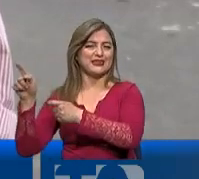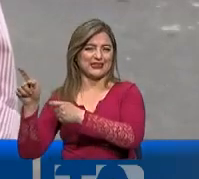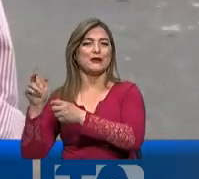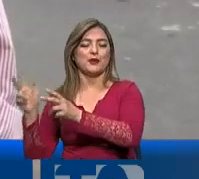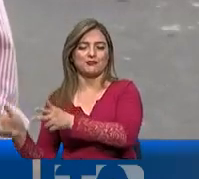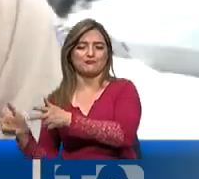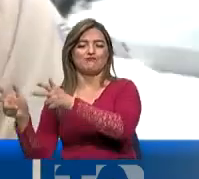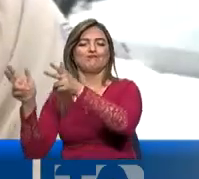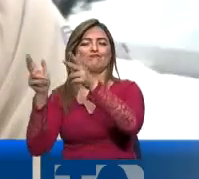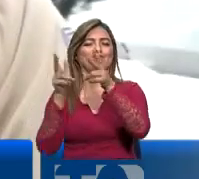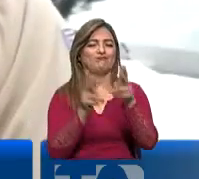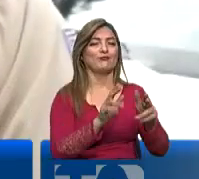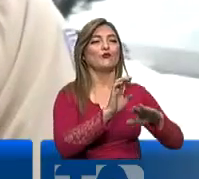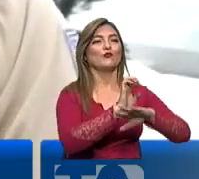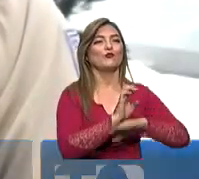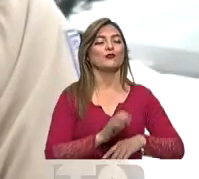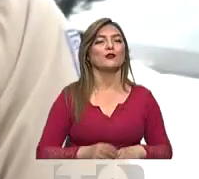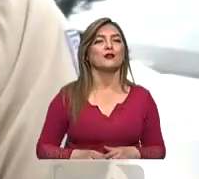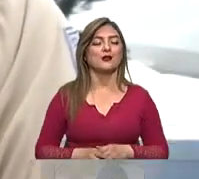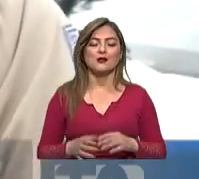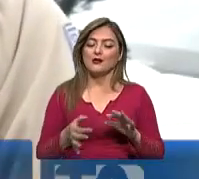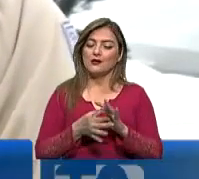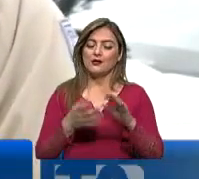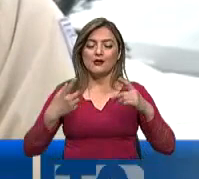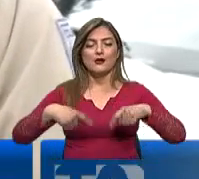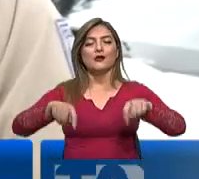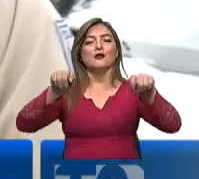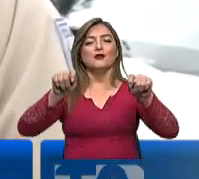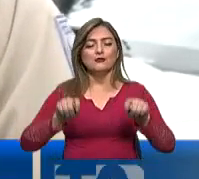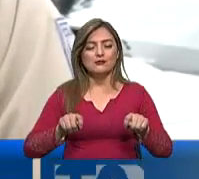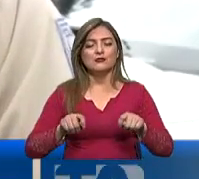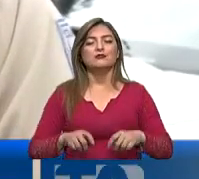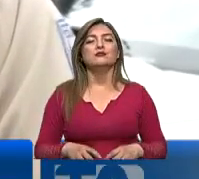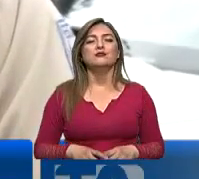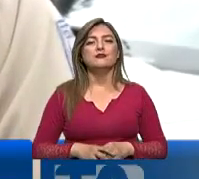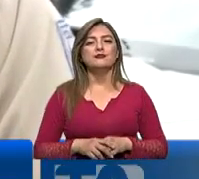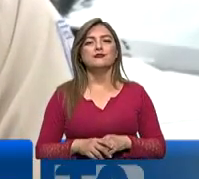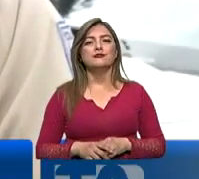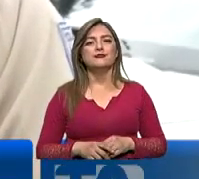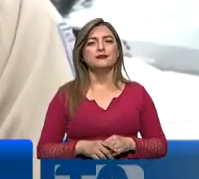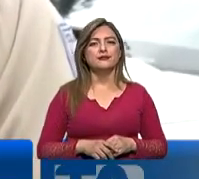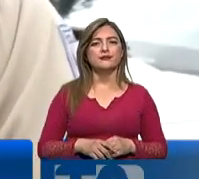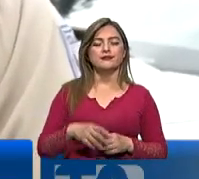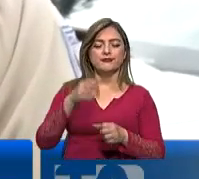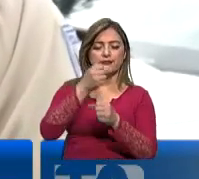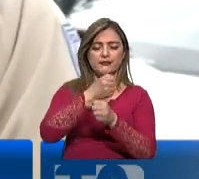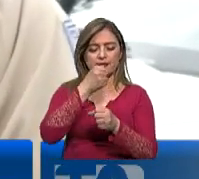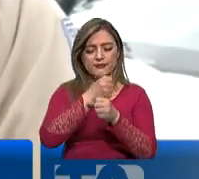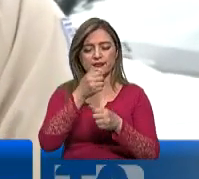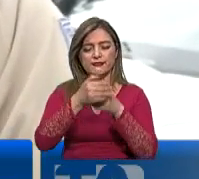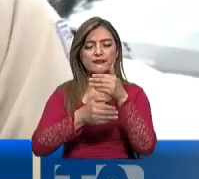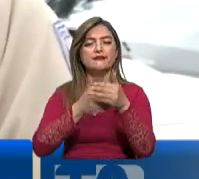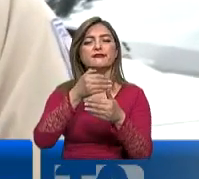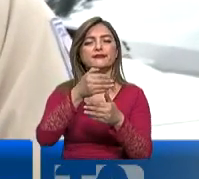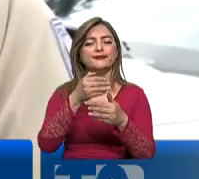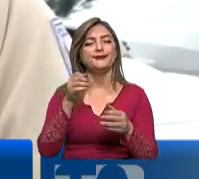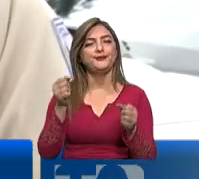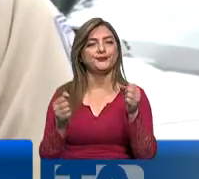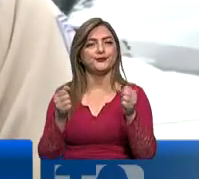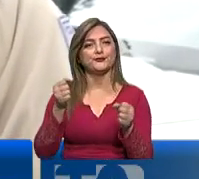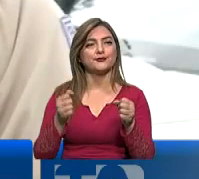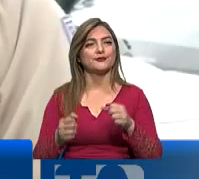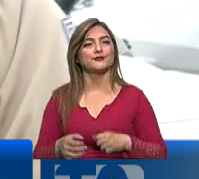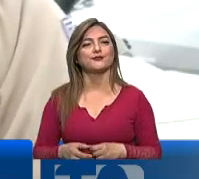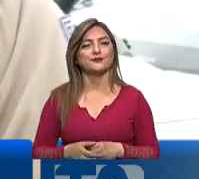en el vecino país. Esos son los convenios que tenemos y de igual forma se está ya trabajando en los procesos de vehículos que